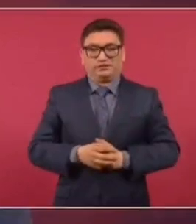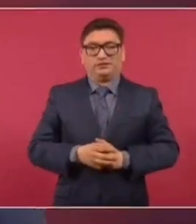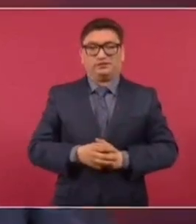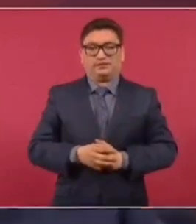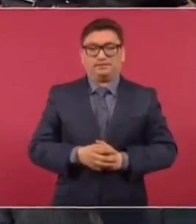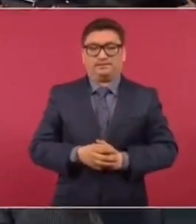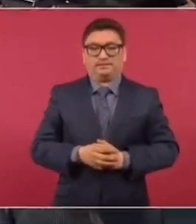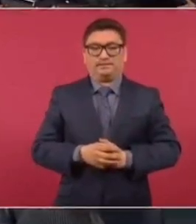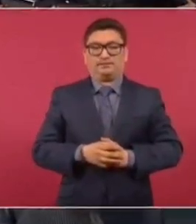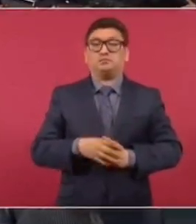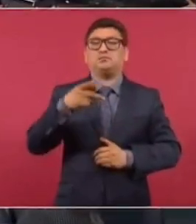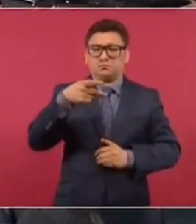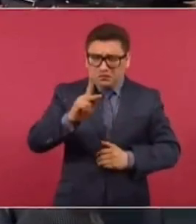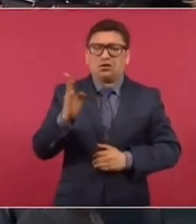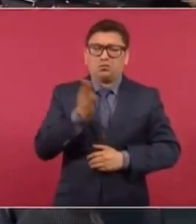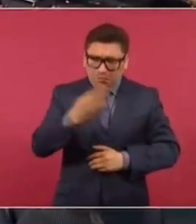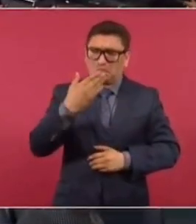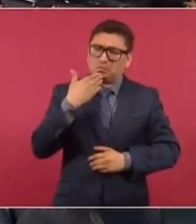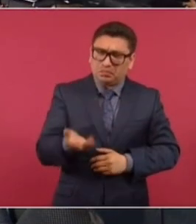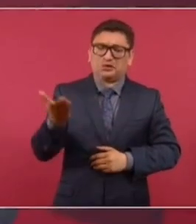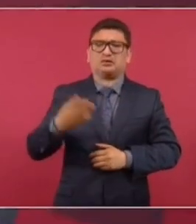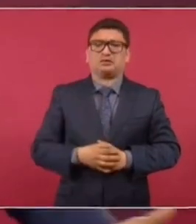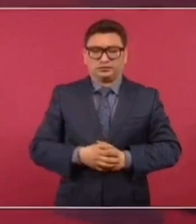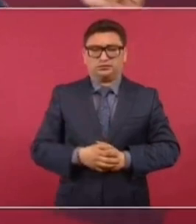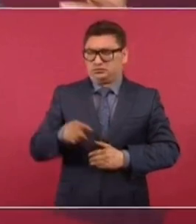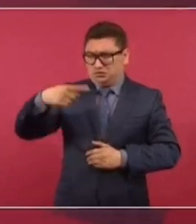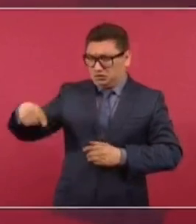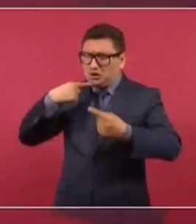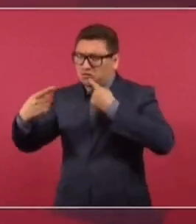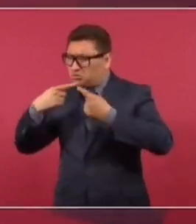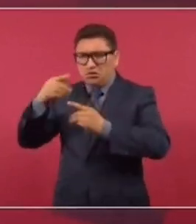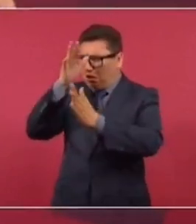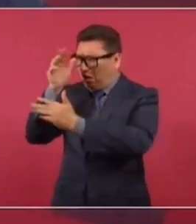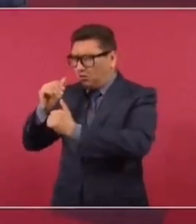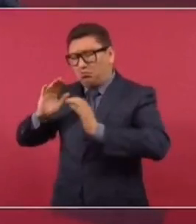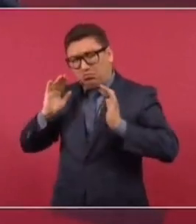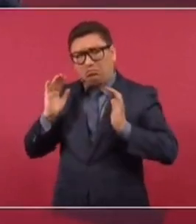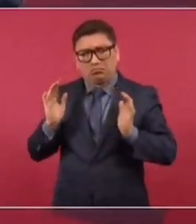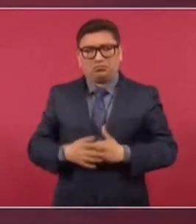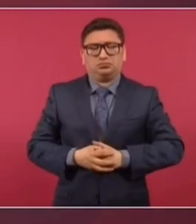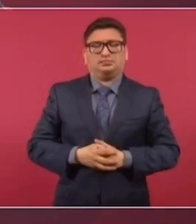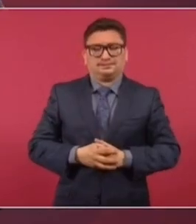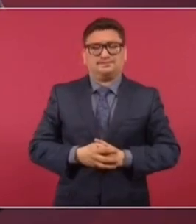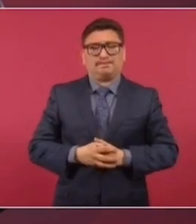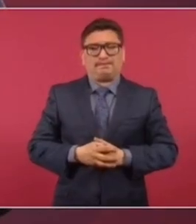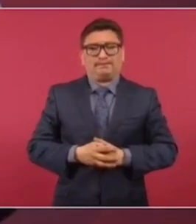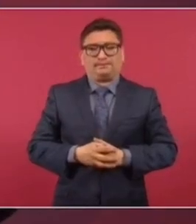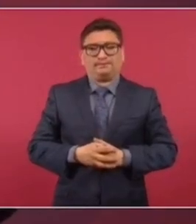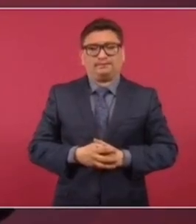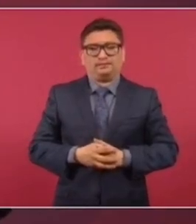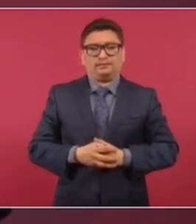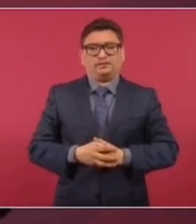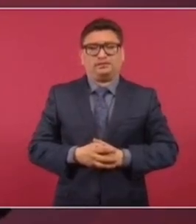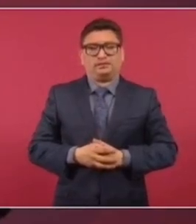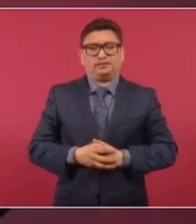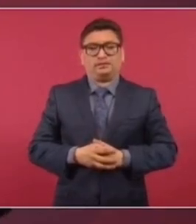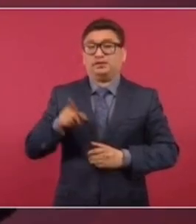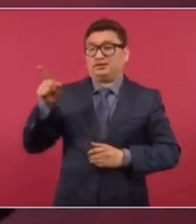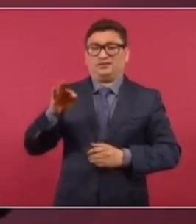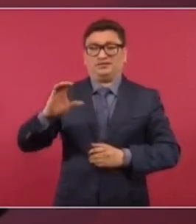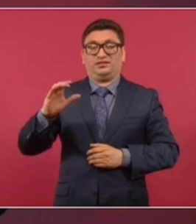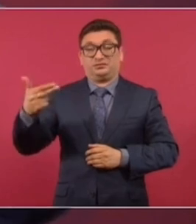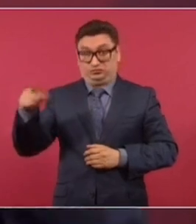Pero es muy bueno que se pongan de acuerdo. Y lo que planteó